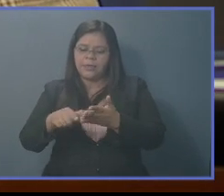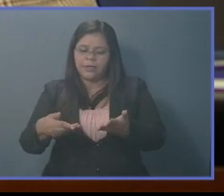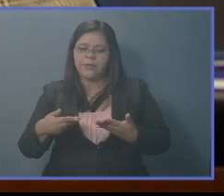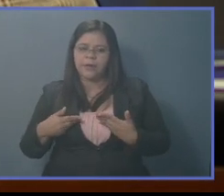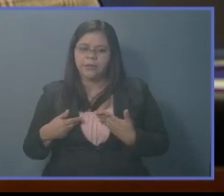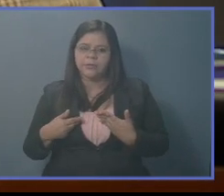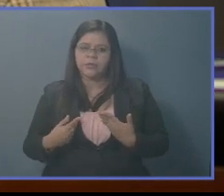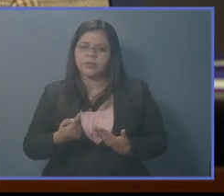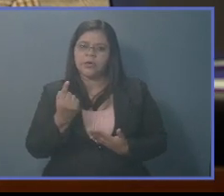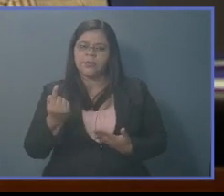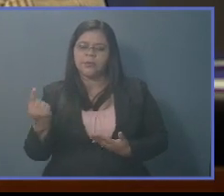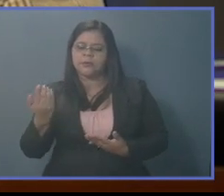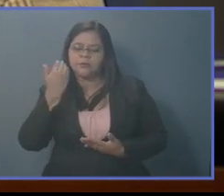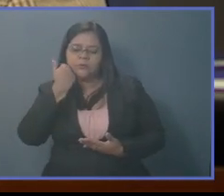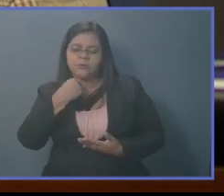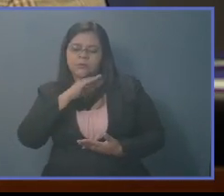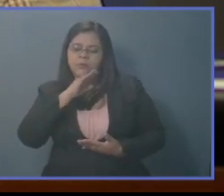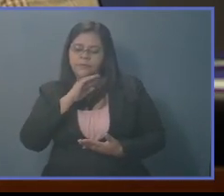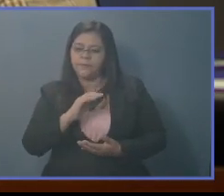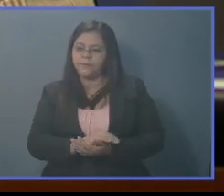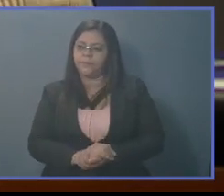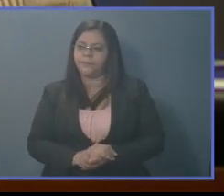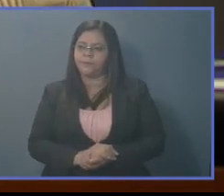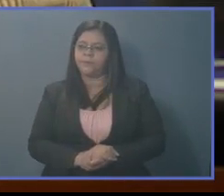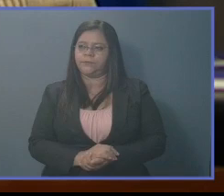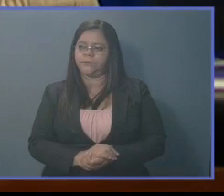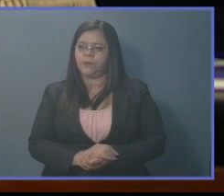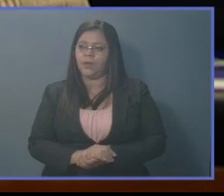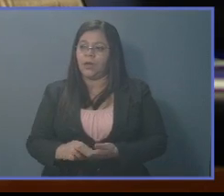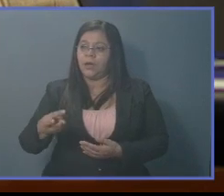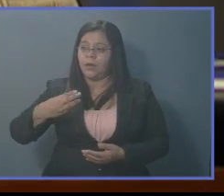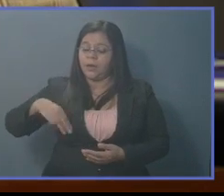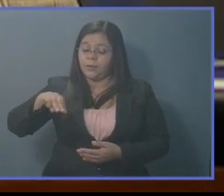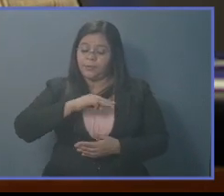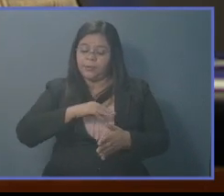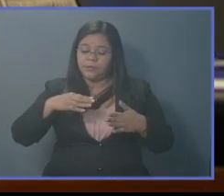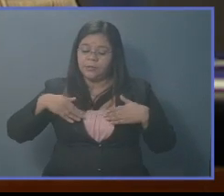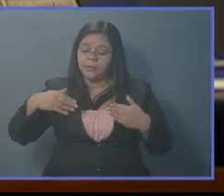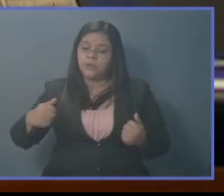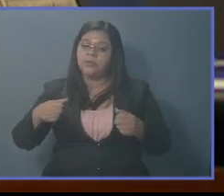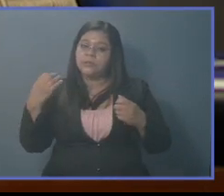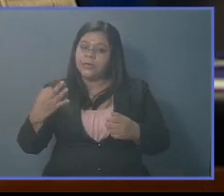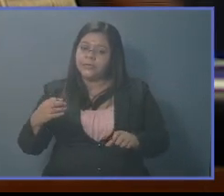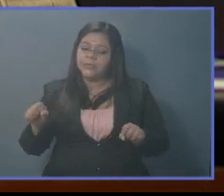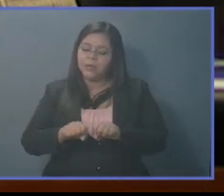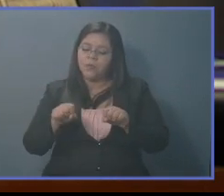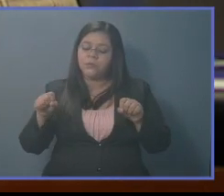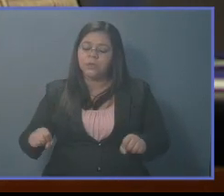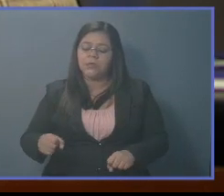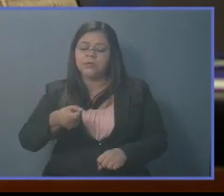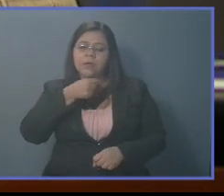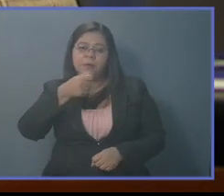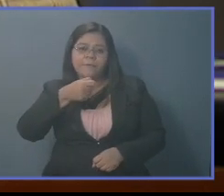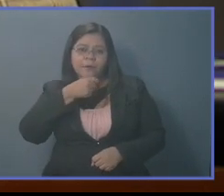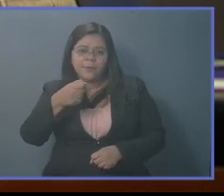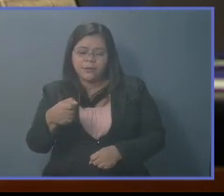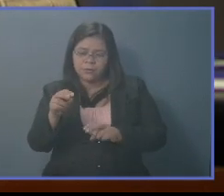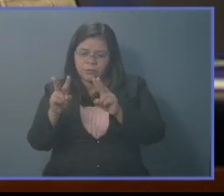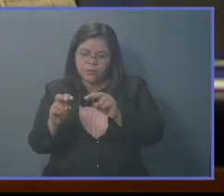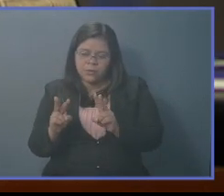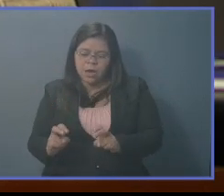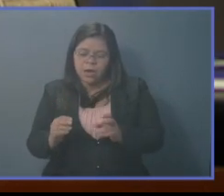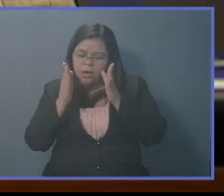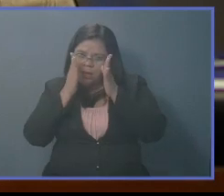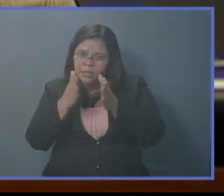y Prestadores de Servicios de Salud. El Ministerio de Salud deberá activar un sistema de información de diagnóstico, tratamiento,